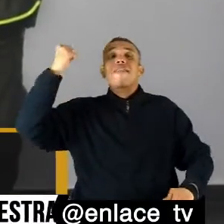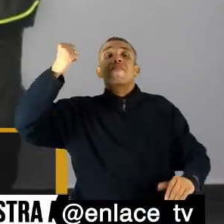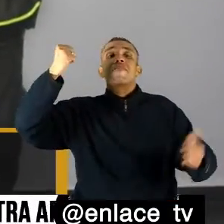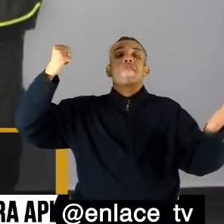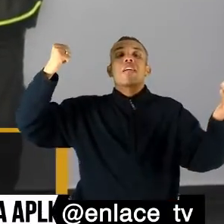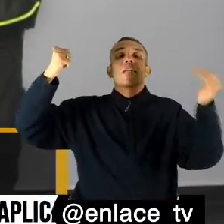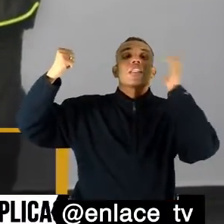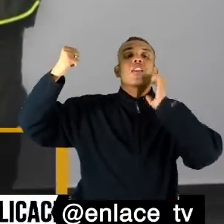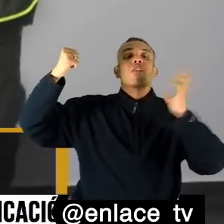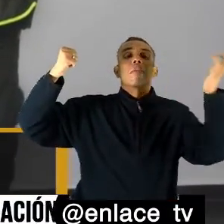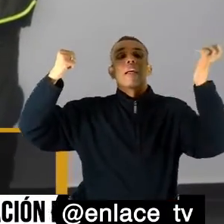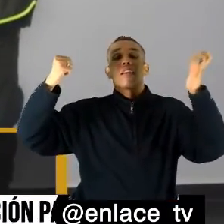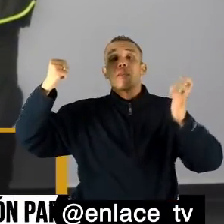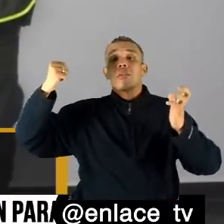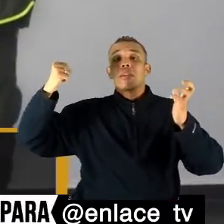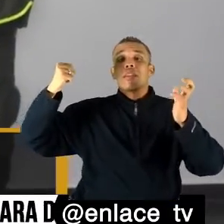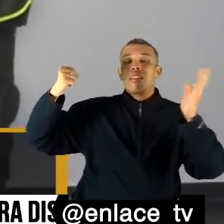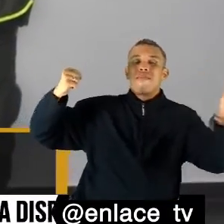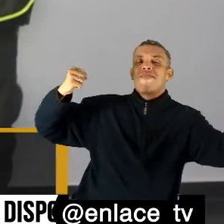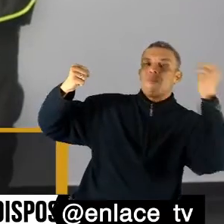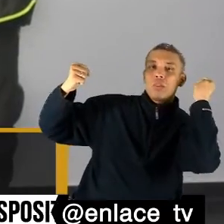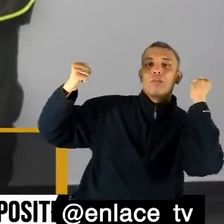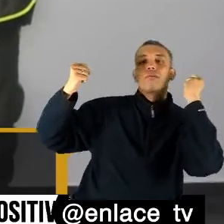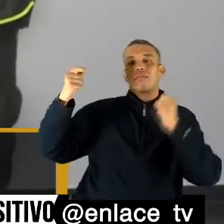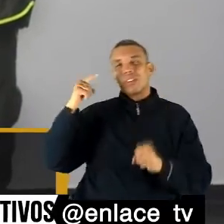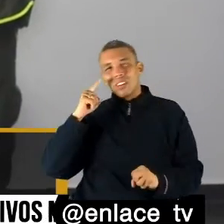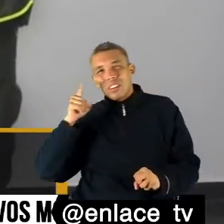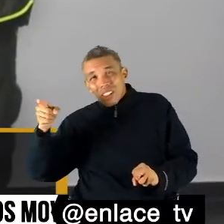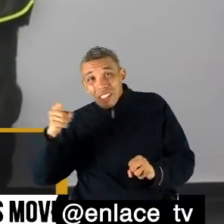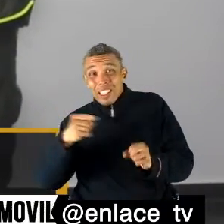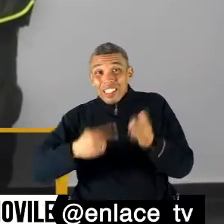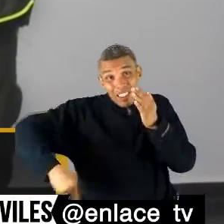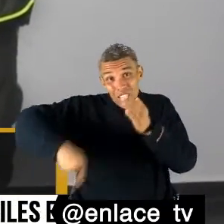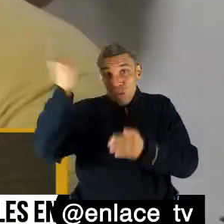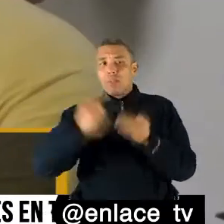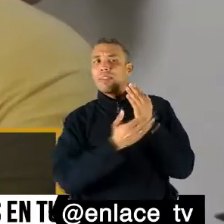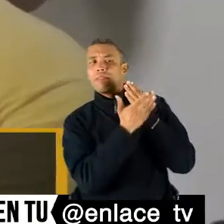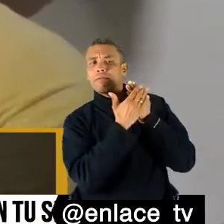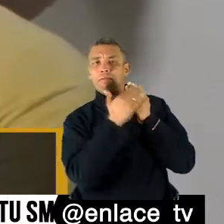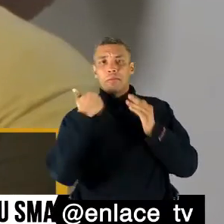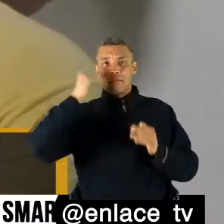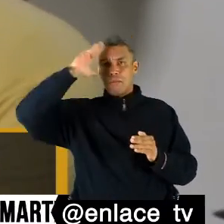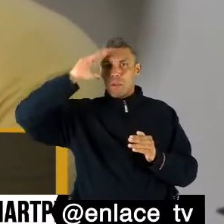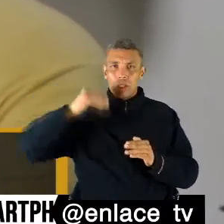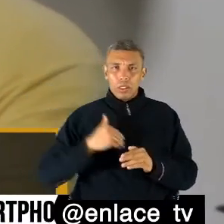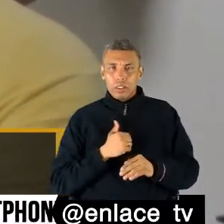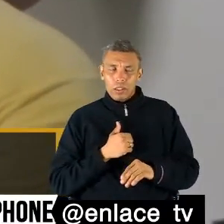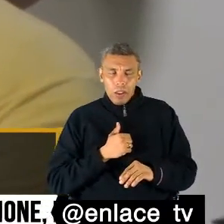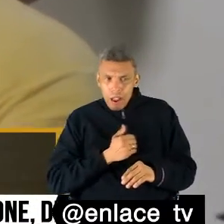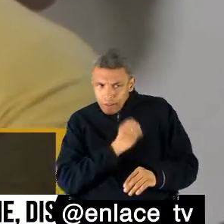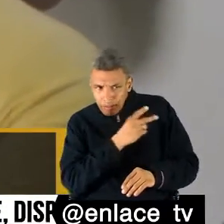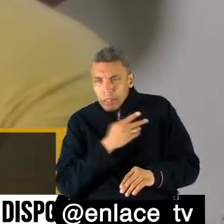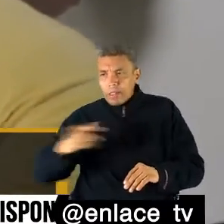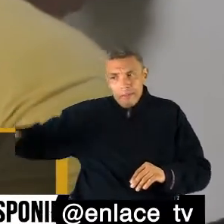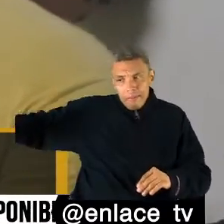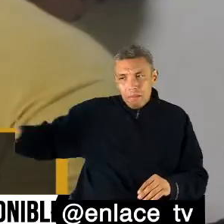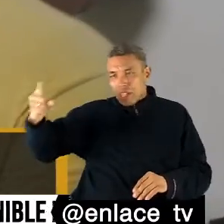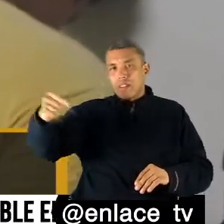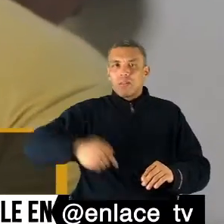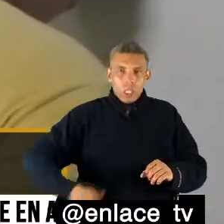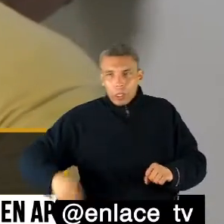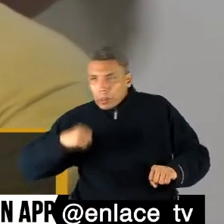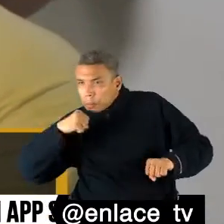le hurta un teléfono celular. Esto fue comunicado inmediatamente al cuadrante del lugar donde sucede el hecho, y en una pronta